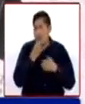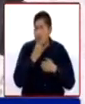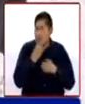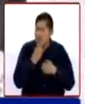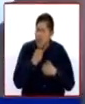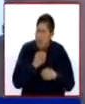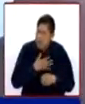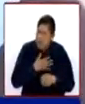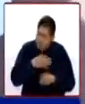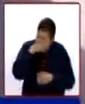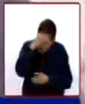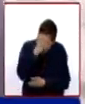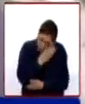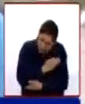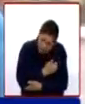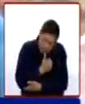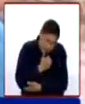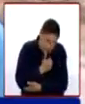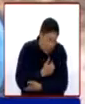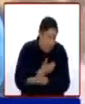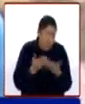Extraño a mis hijos.